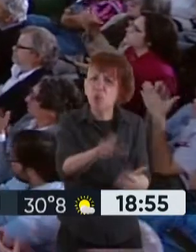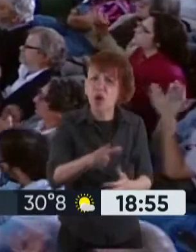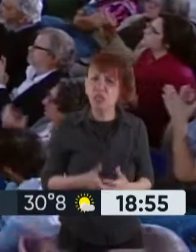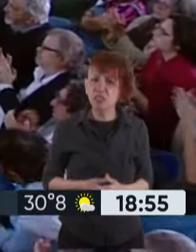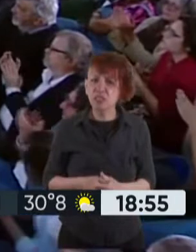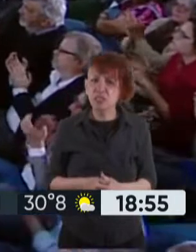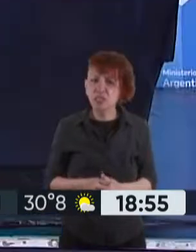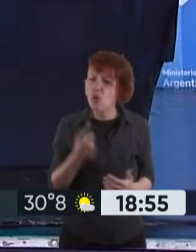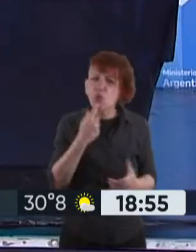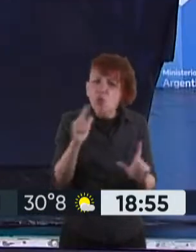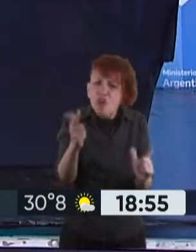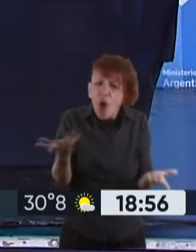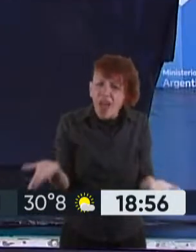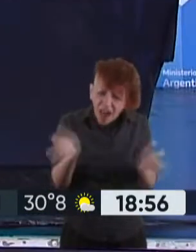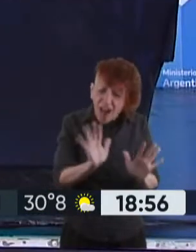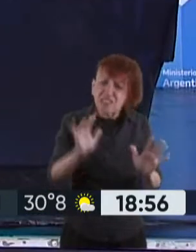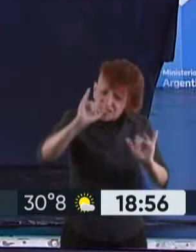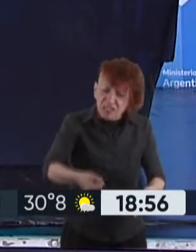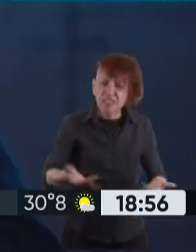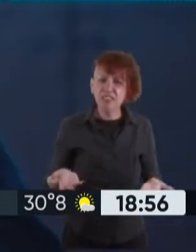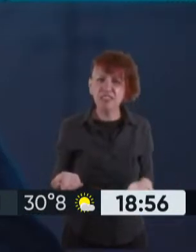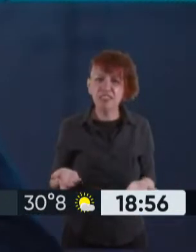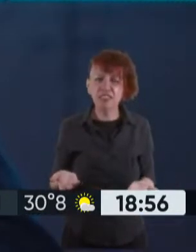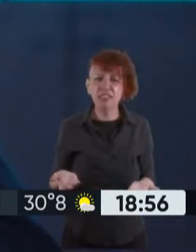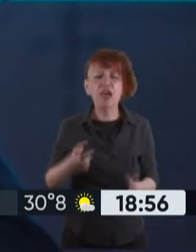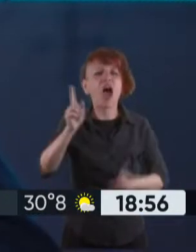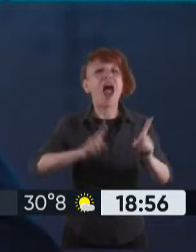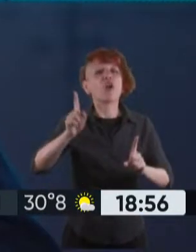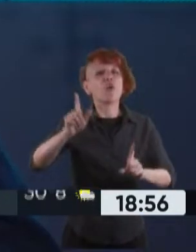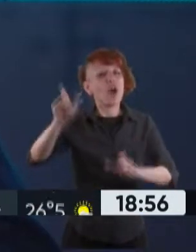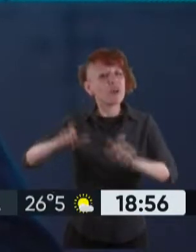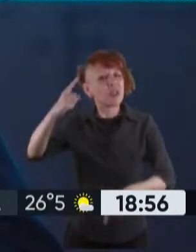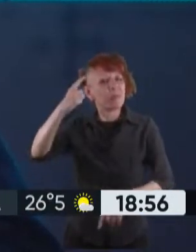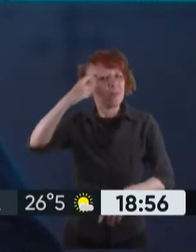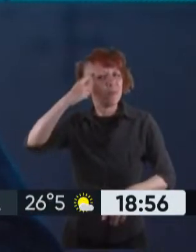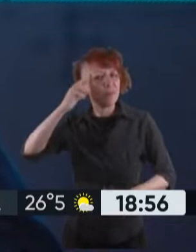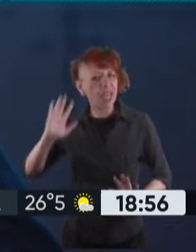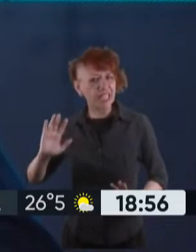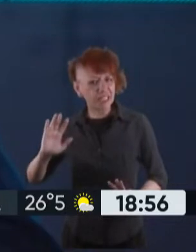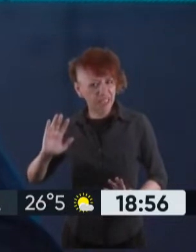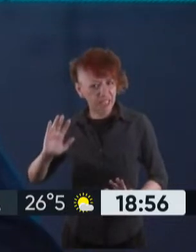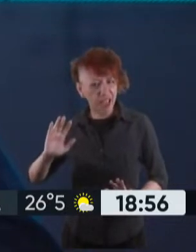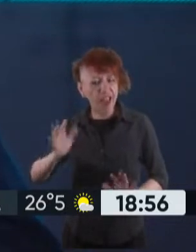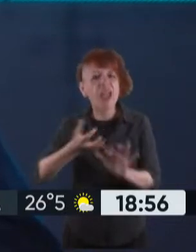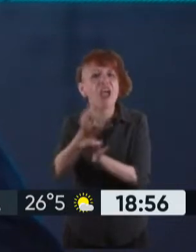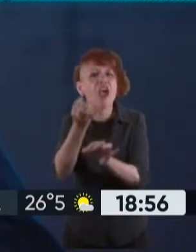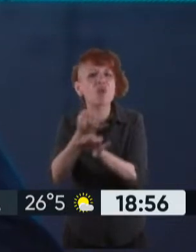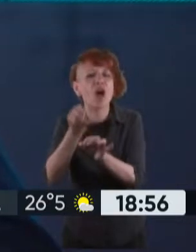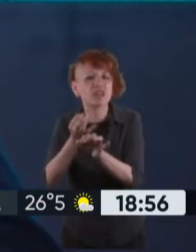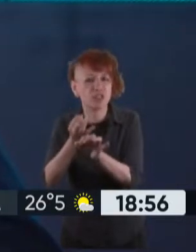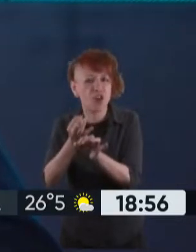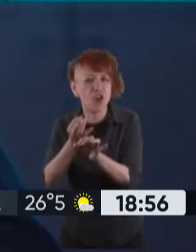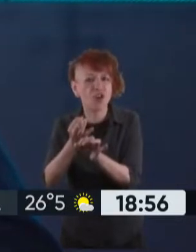No cabe ninguna duda que es así. Y los que piensen que la educación